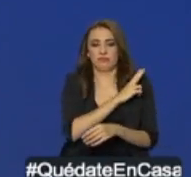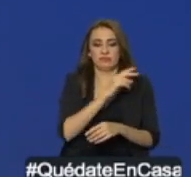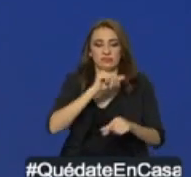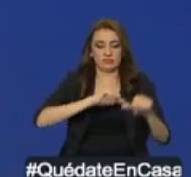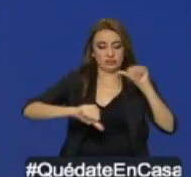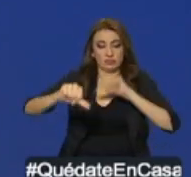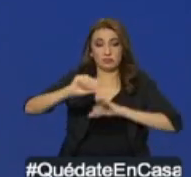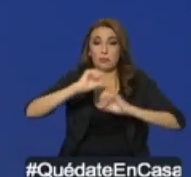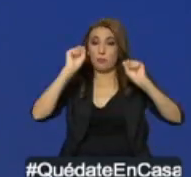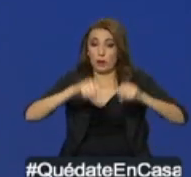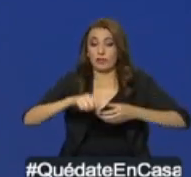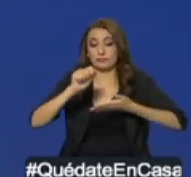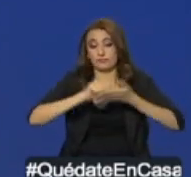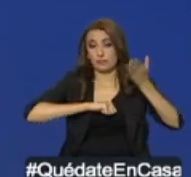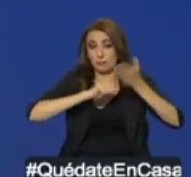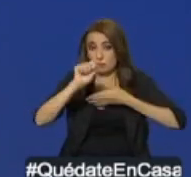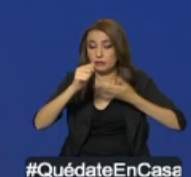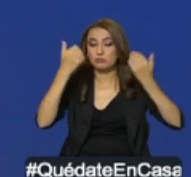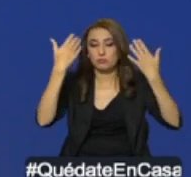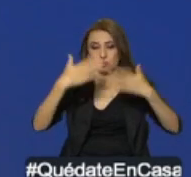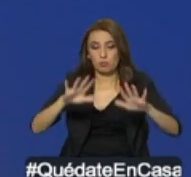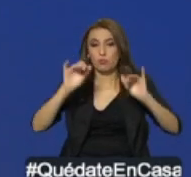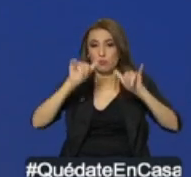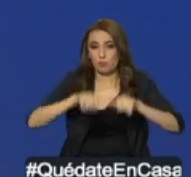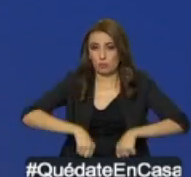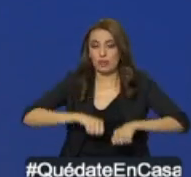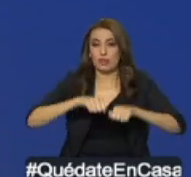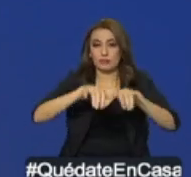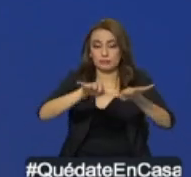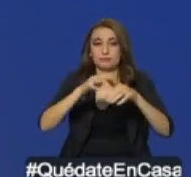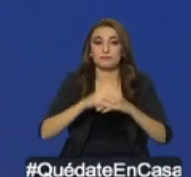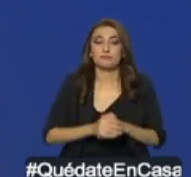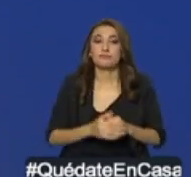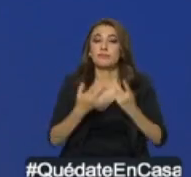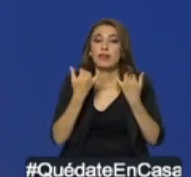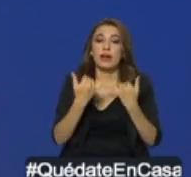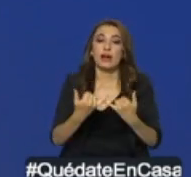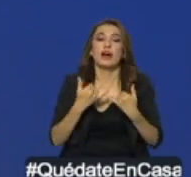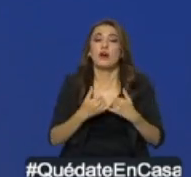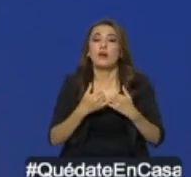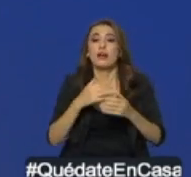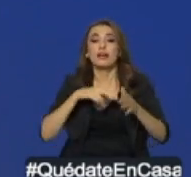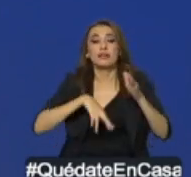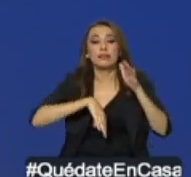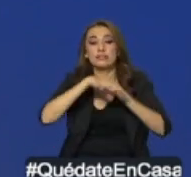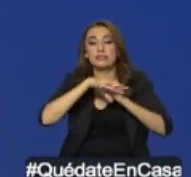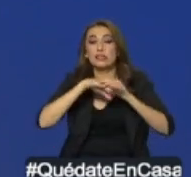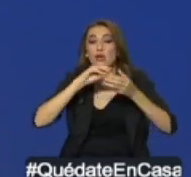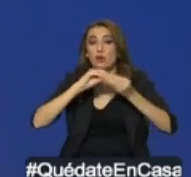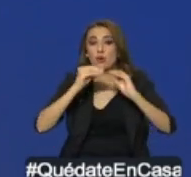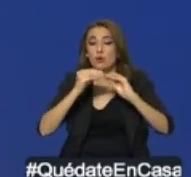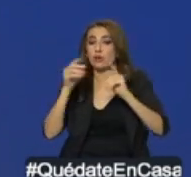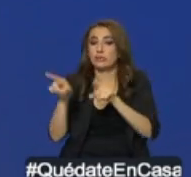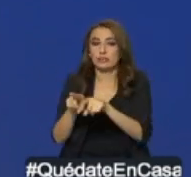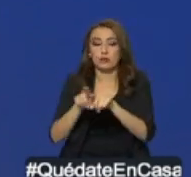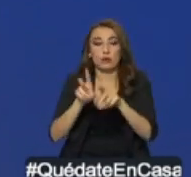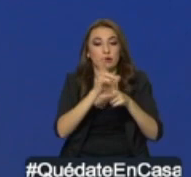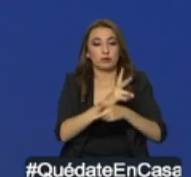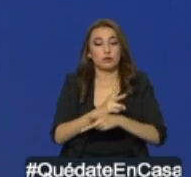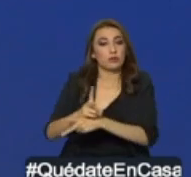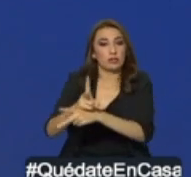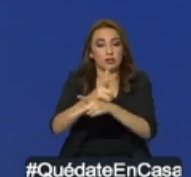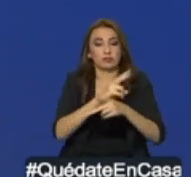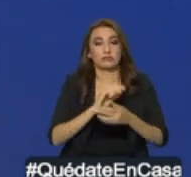realizar estas pruebas pcr hemos limitado el número de requerimientos pero hemos sido cuidadosos en dos aspectos